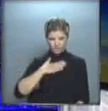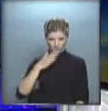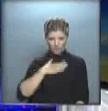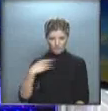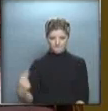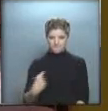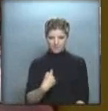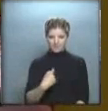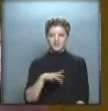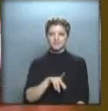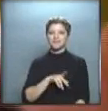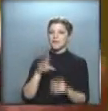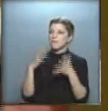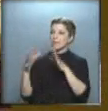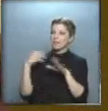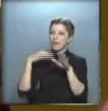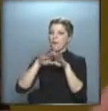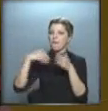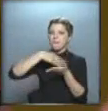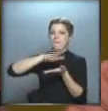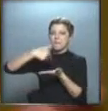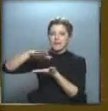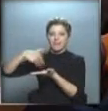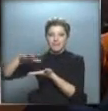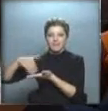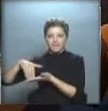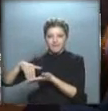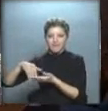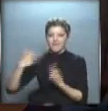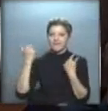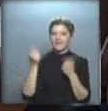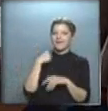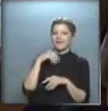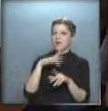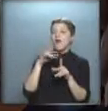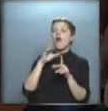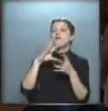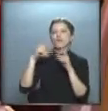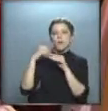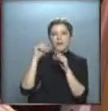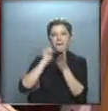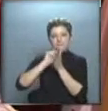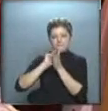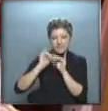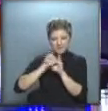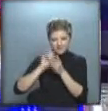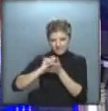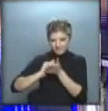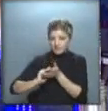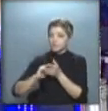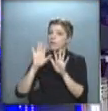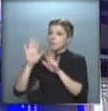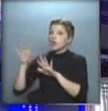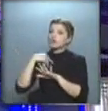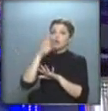las mesas de escritorio? No sé cuánto. Pero se van dejando mensajes. Sí. ¿Pero eso es las mujeres contra las